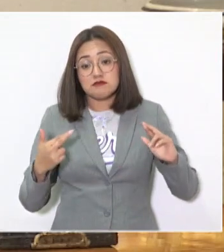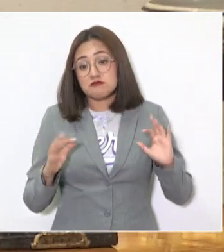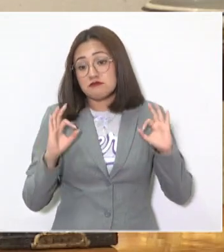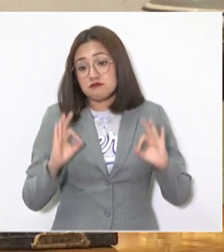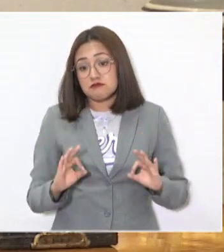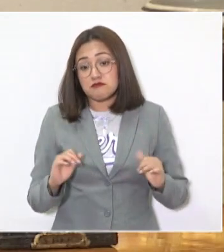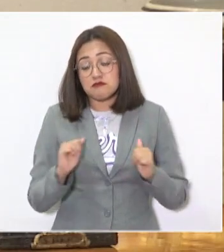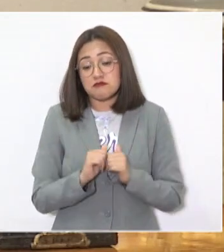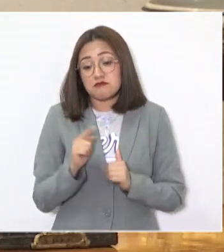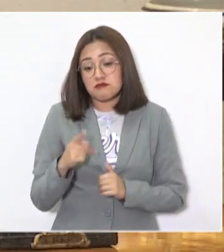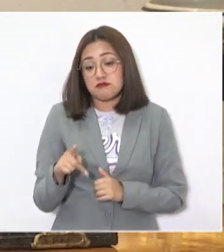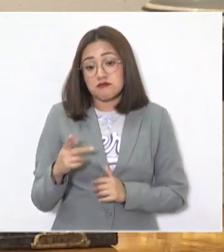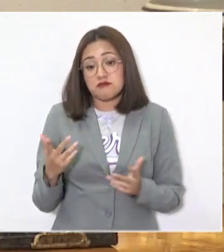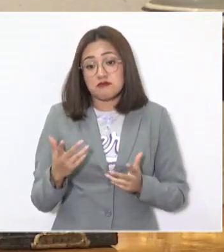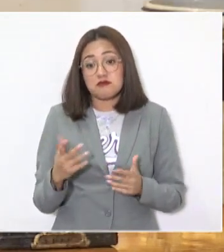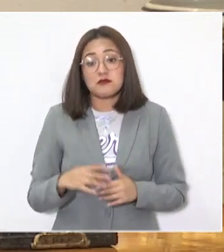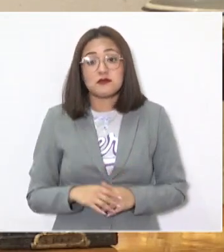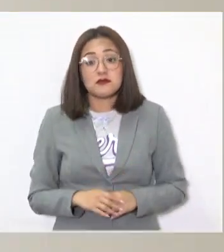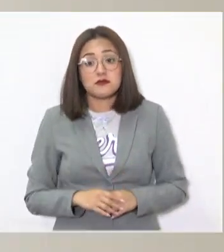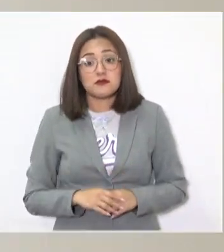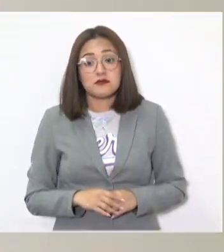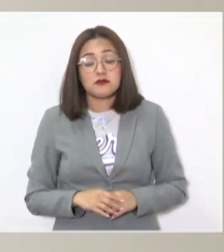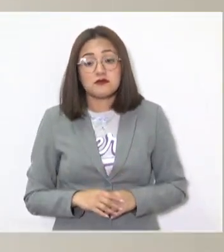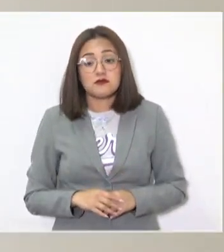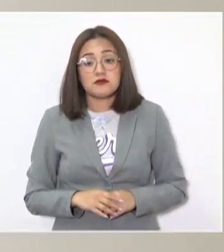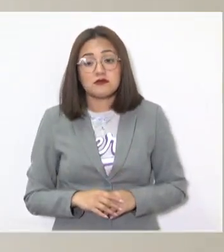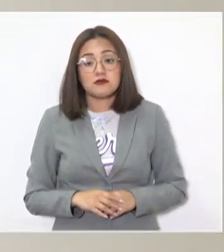don Cue. ¿Sí?